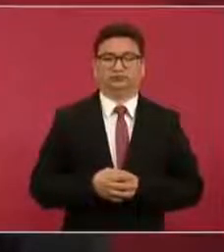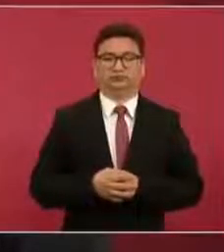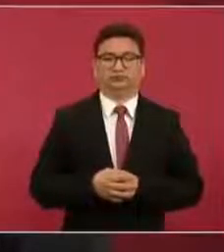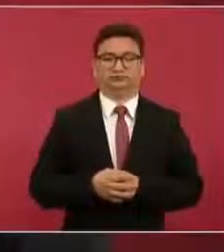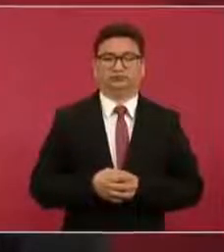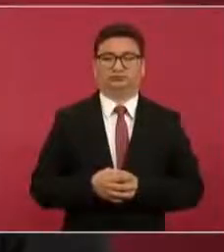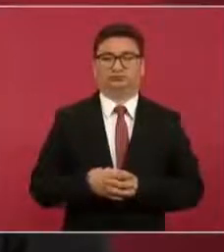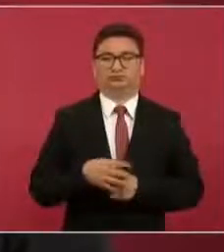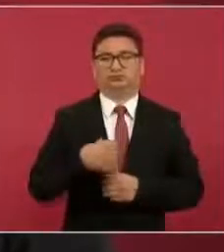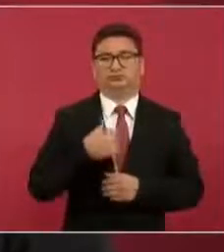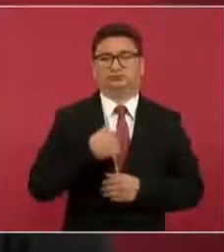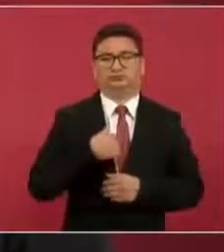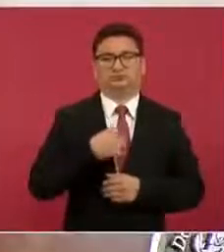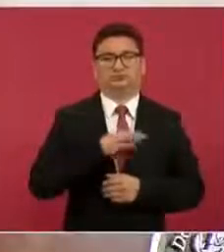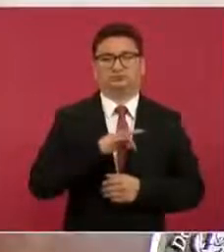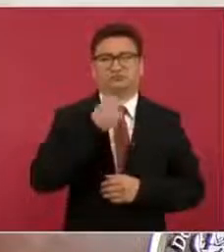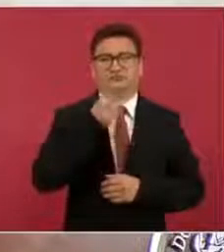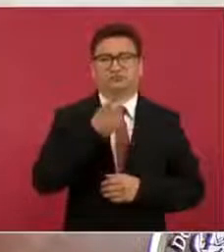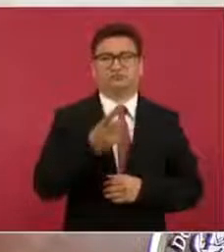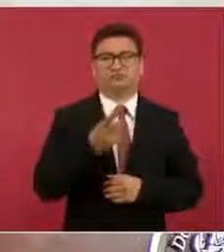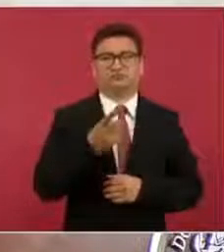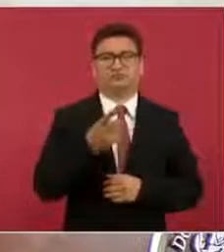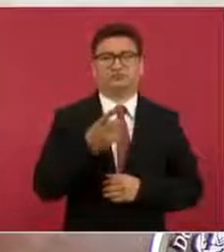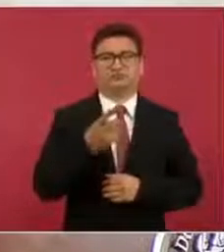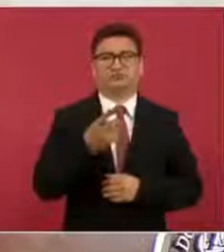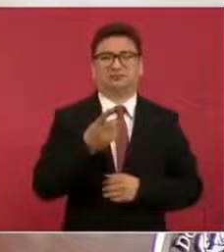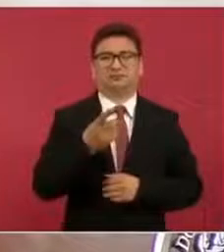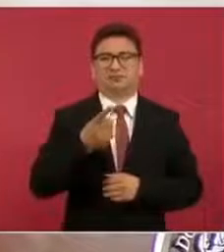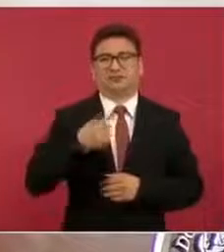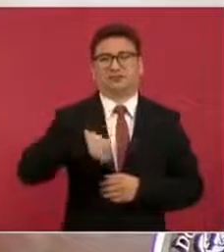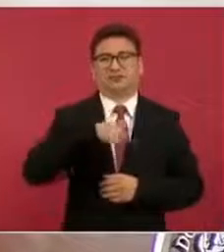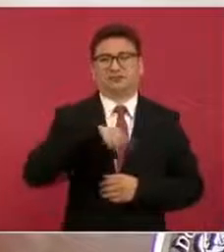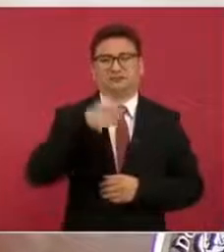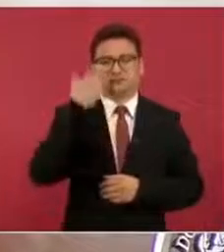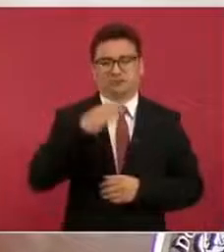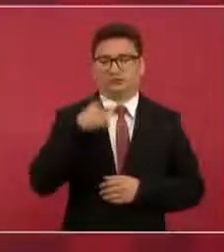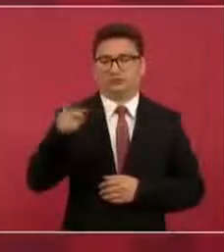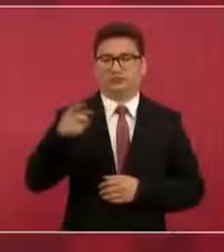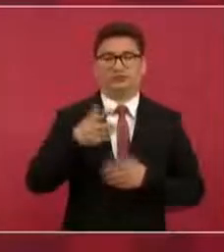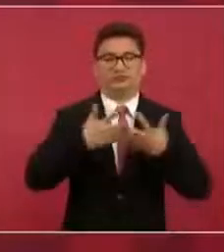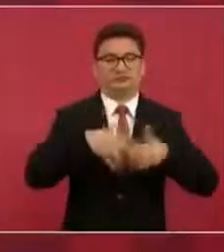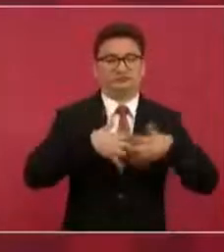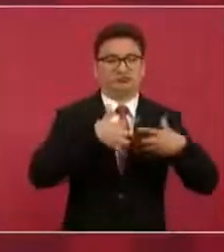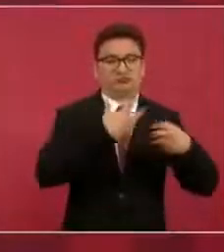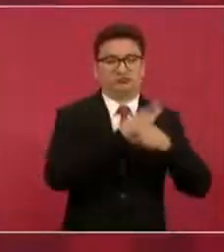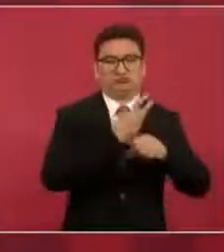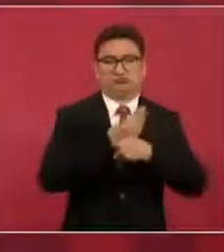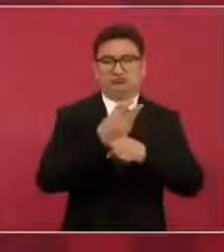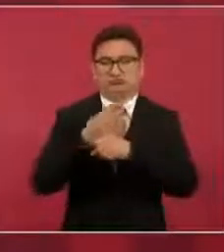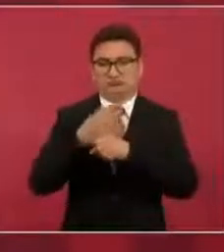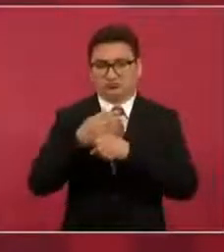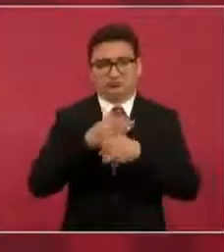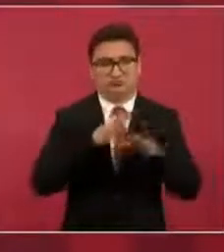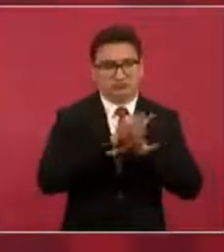les diría que como estamos rehabilitando las refinerías,